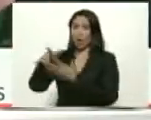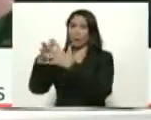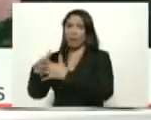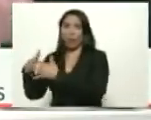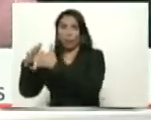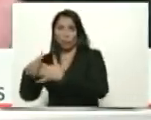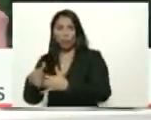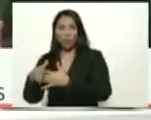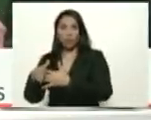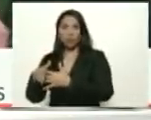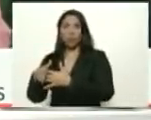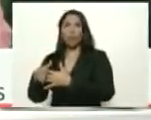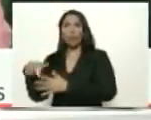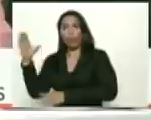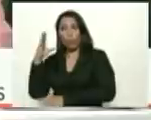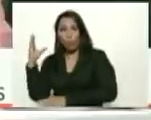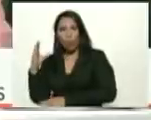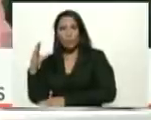el 16 de abril,